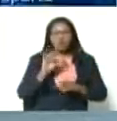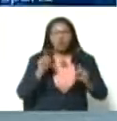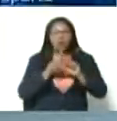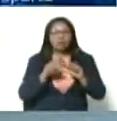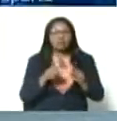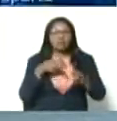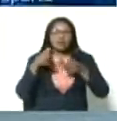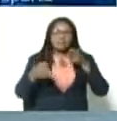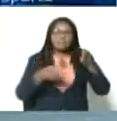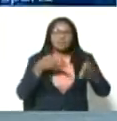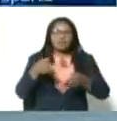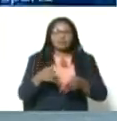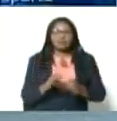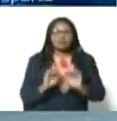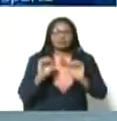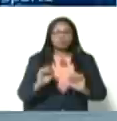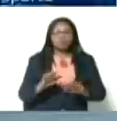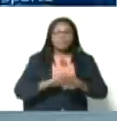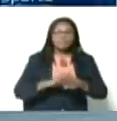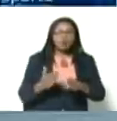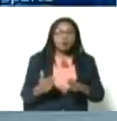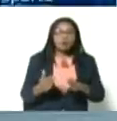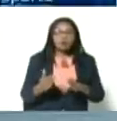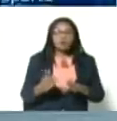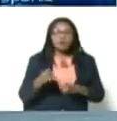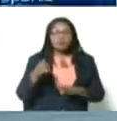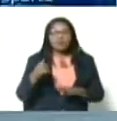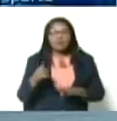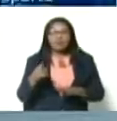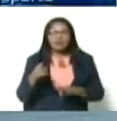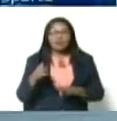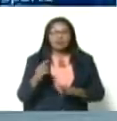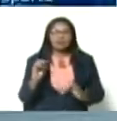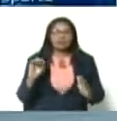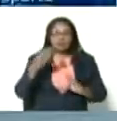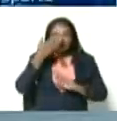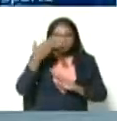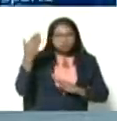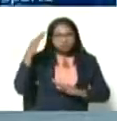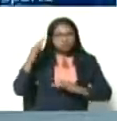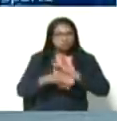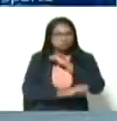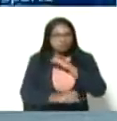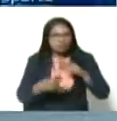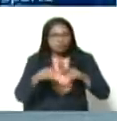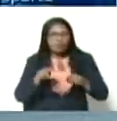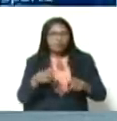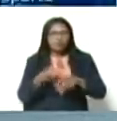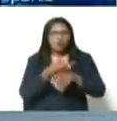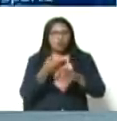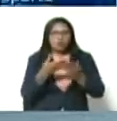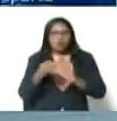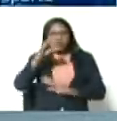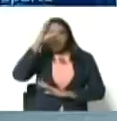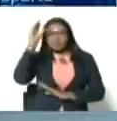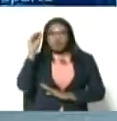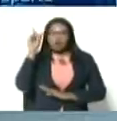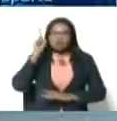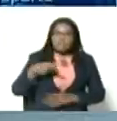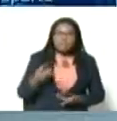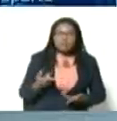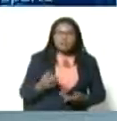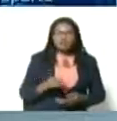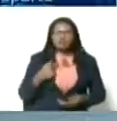fue paralizada por la estafa de Odebrecht y fue paralizada por las sanciones crueles del gobierno de Donald Trump, bueno,